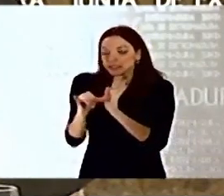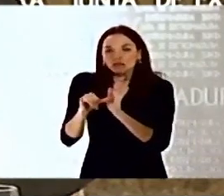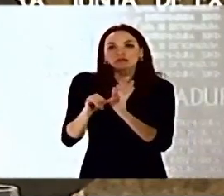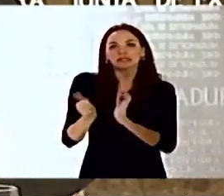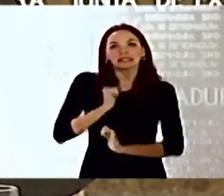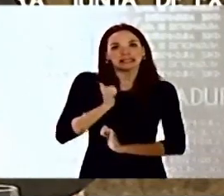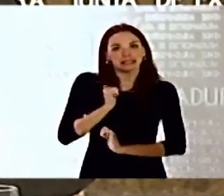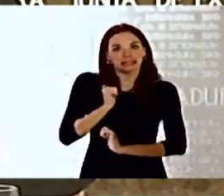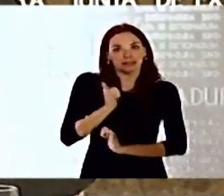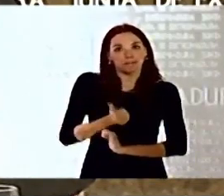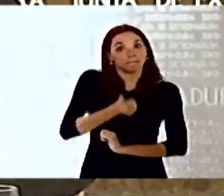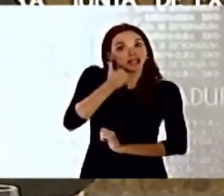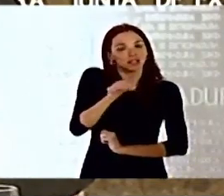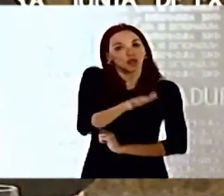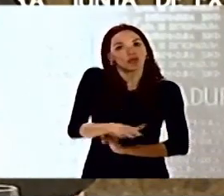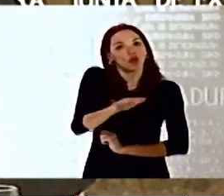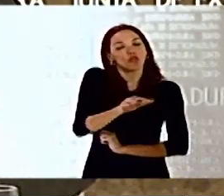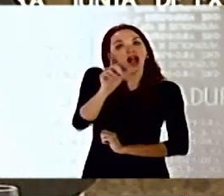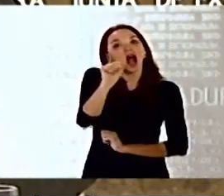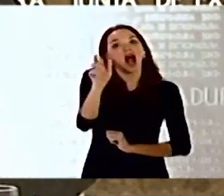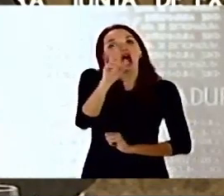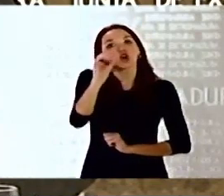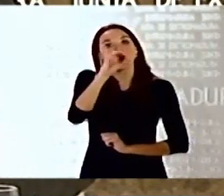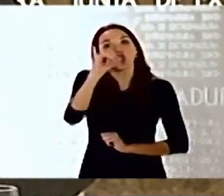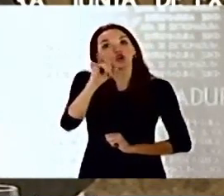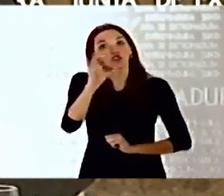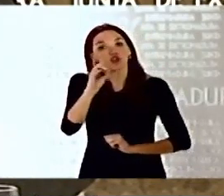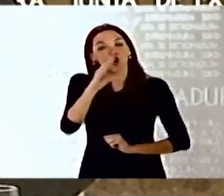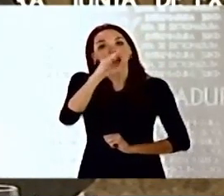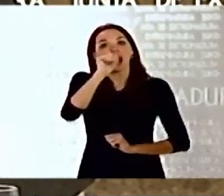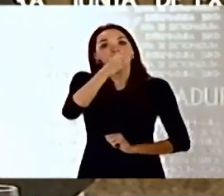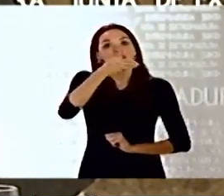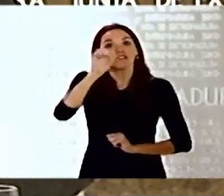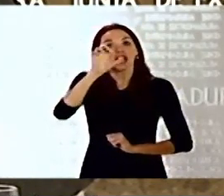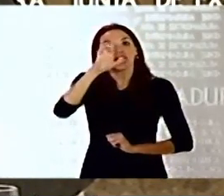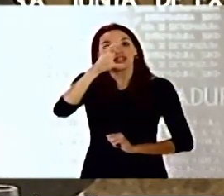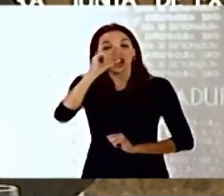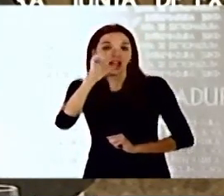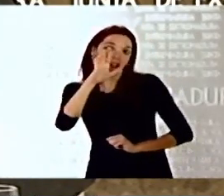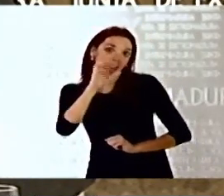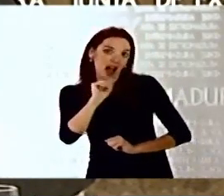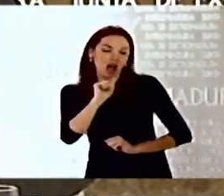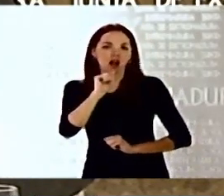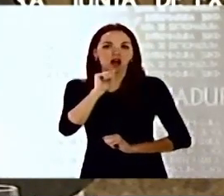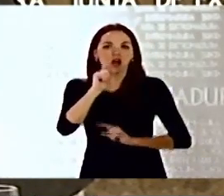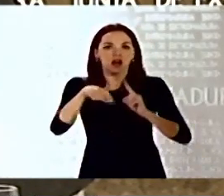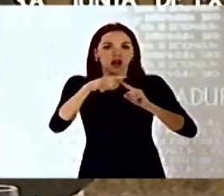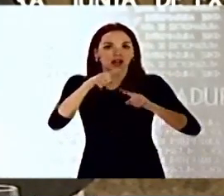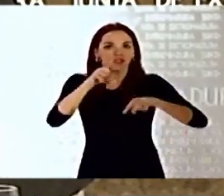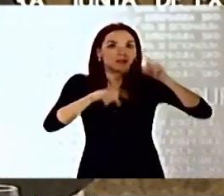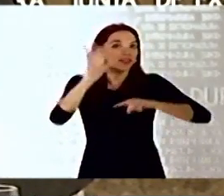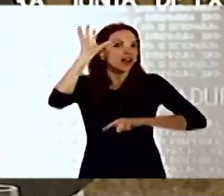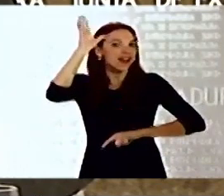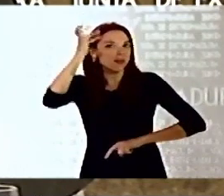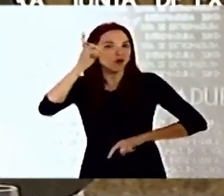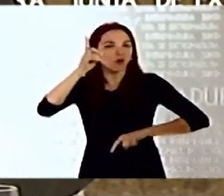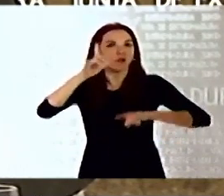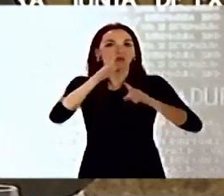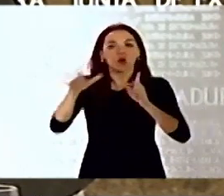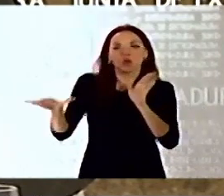en arroyos de cabecera, con el apoyo puntual en inviernos secos, con el bombeo de una toma desde el río